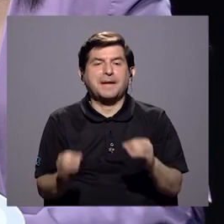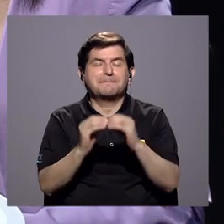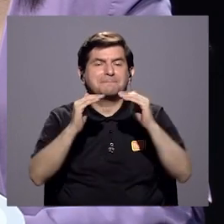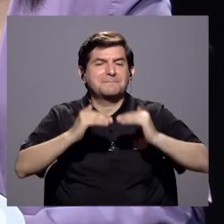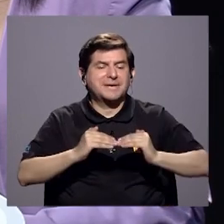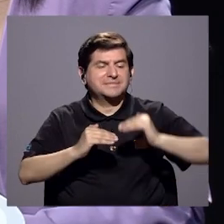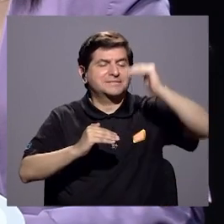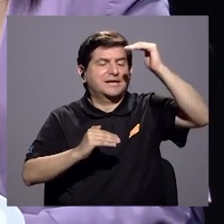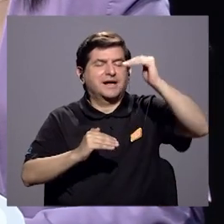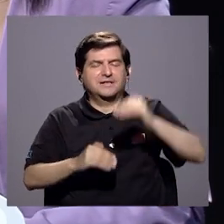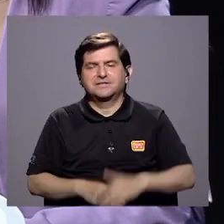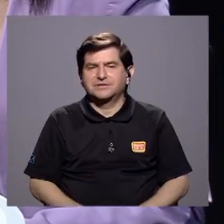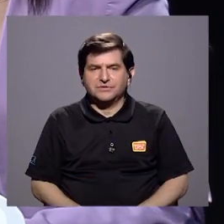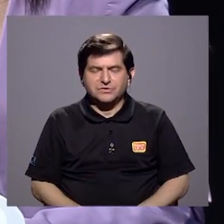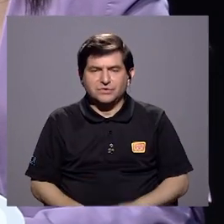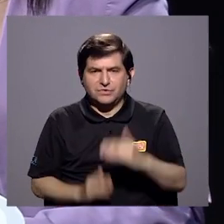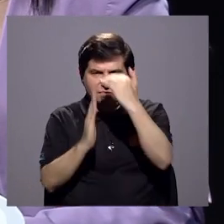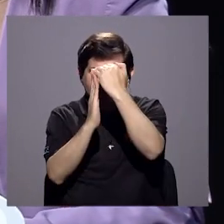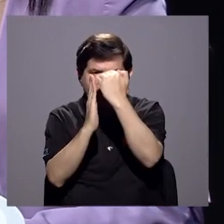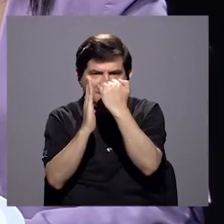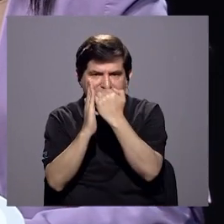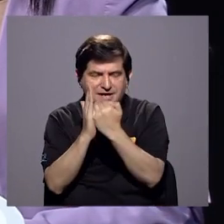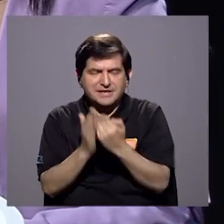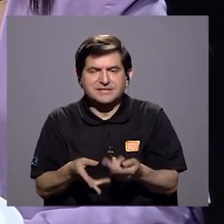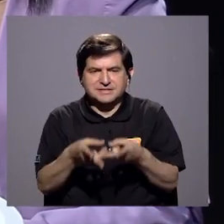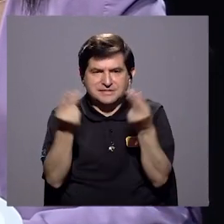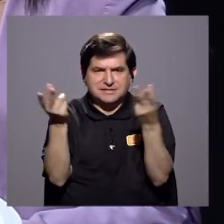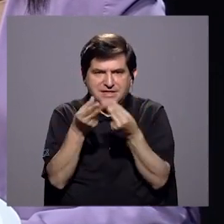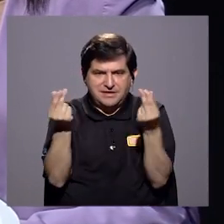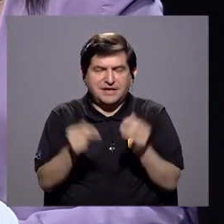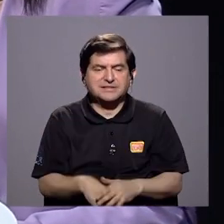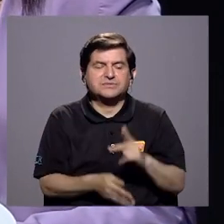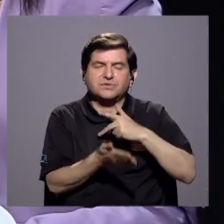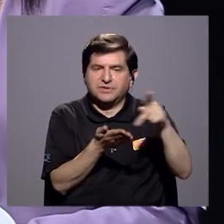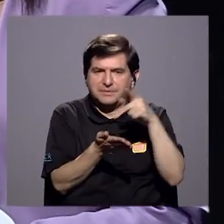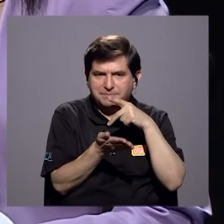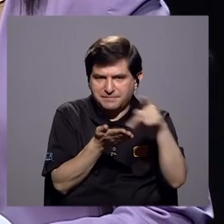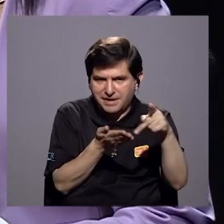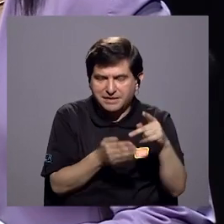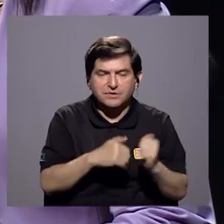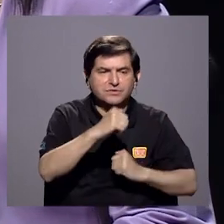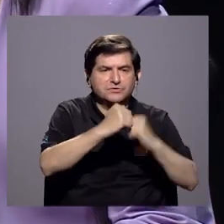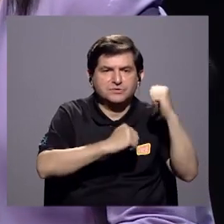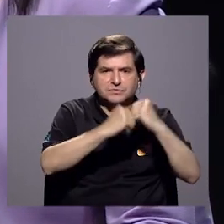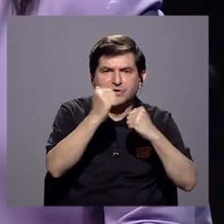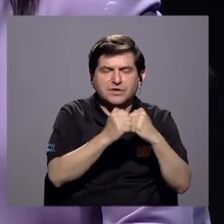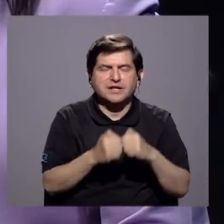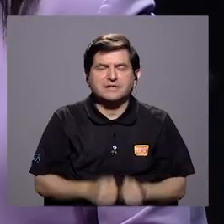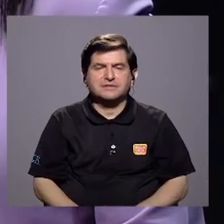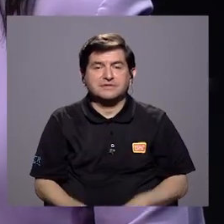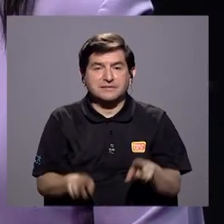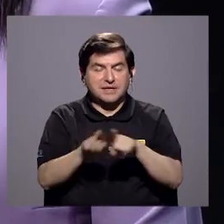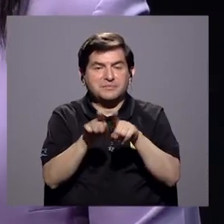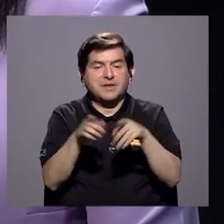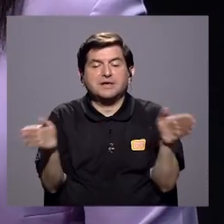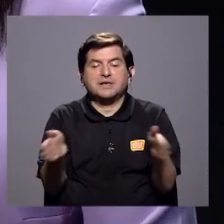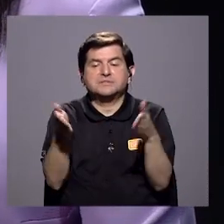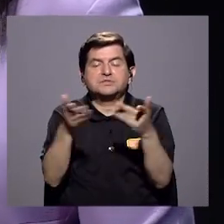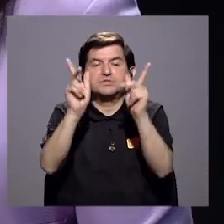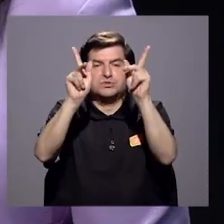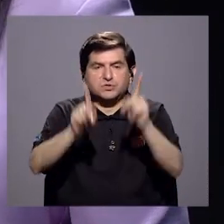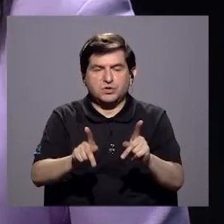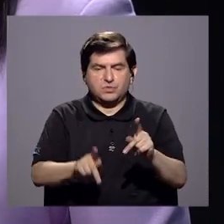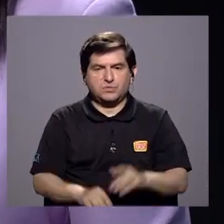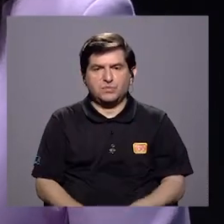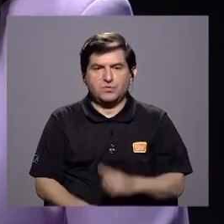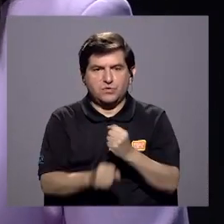más alto o el rubro más alto en la estructura de costos de Japteva eran remuneraciones, por la estructura de incentivos también que tienen las